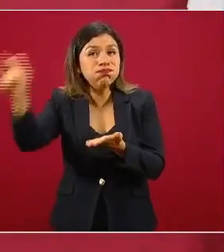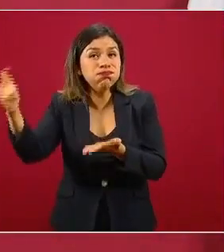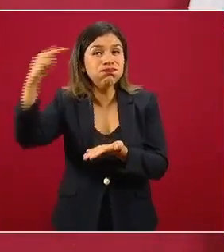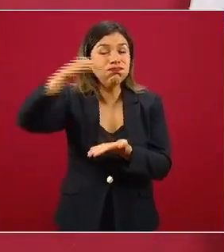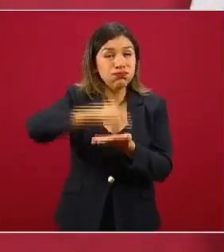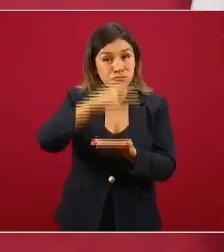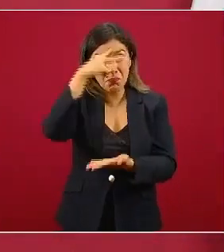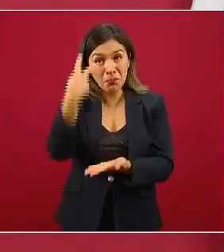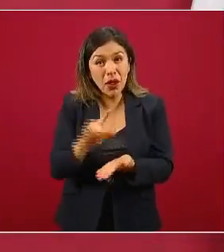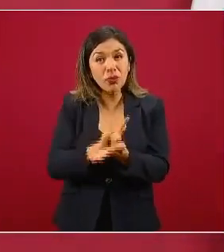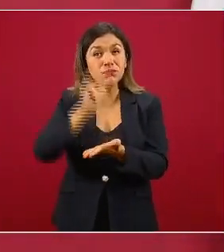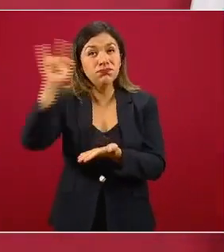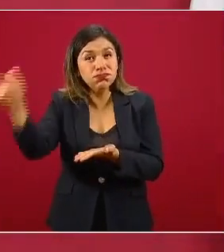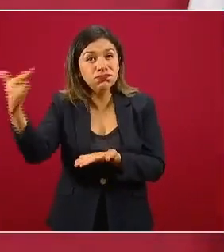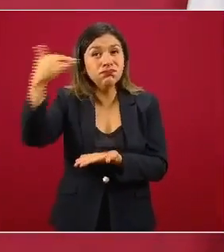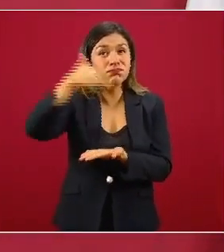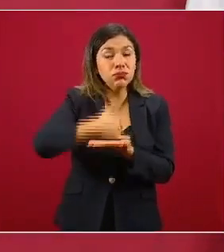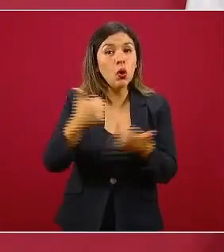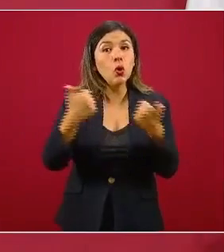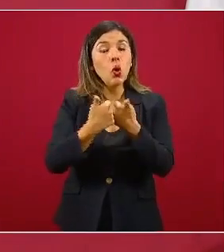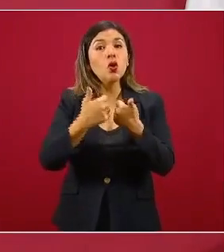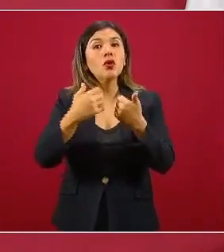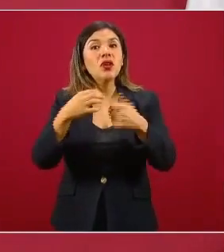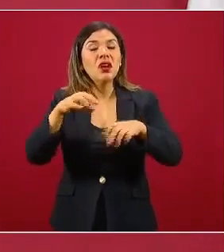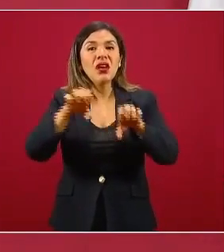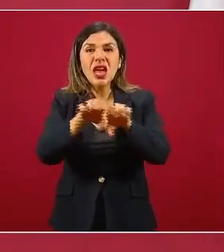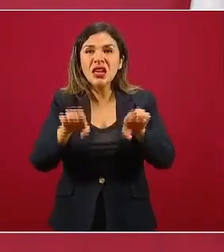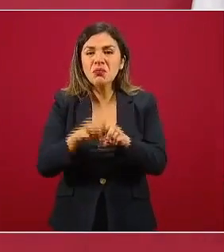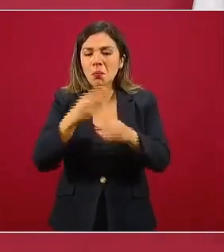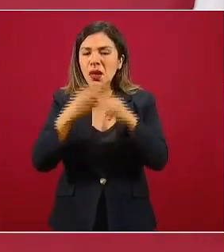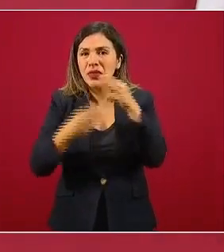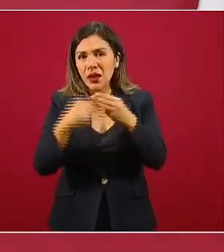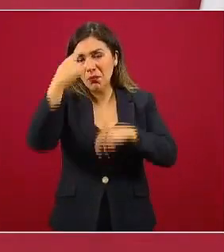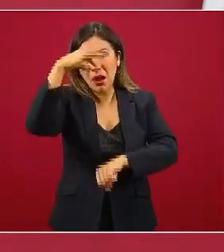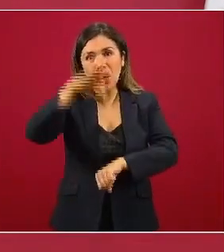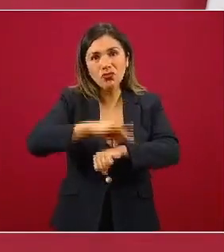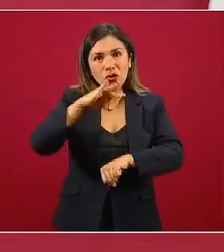China a México, con equipo médico.